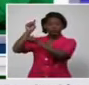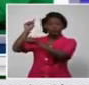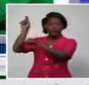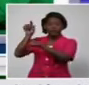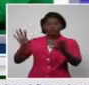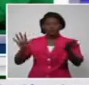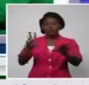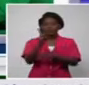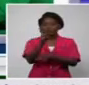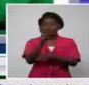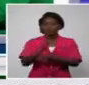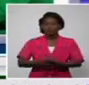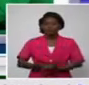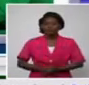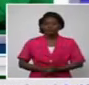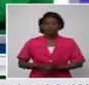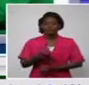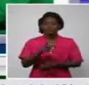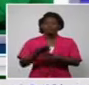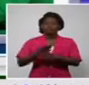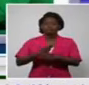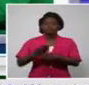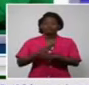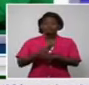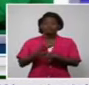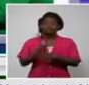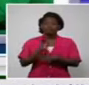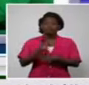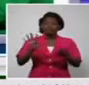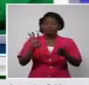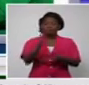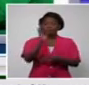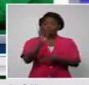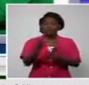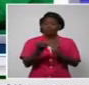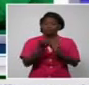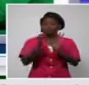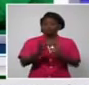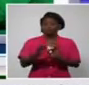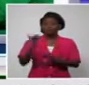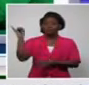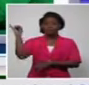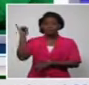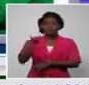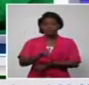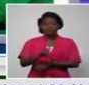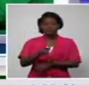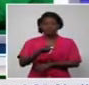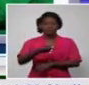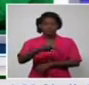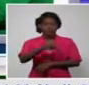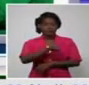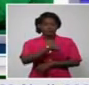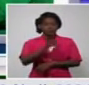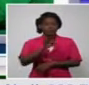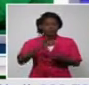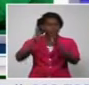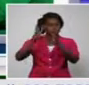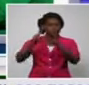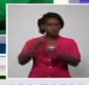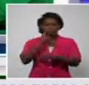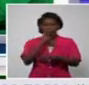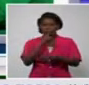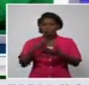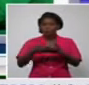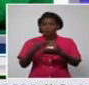natural pues son los 12 casos importados que tuvimos en el día de ayer. En el